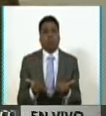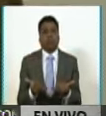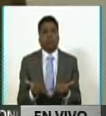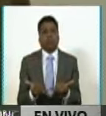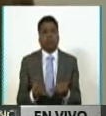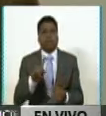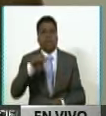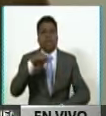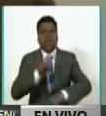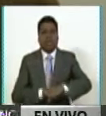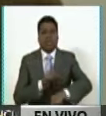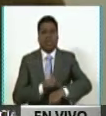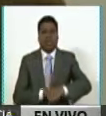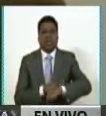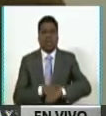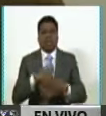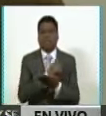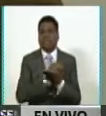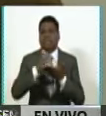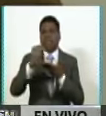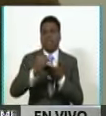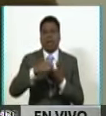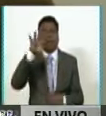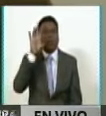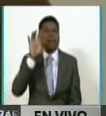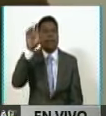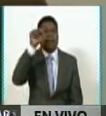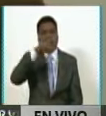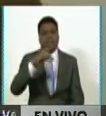este lugar sagrado de la patria, como lo es el Panteón Nacional,